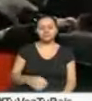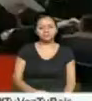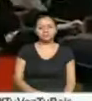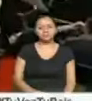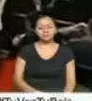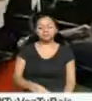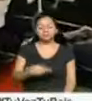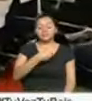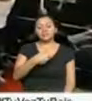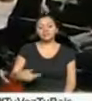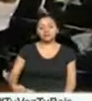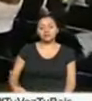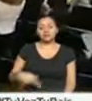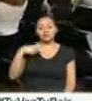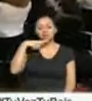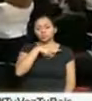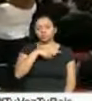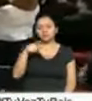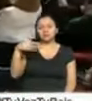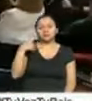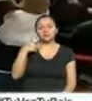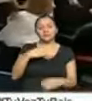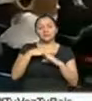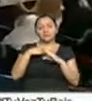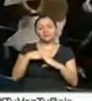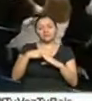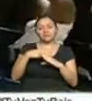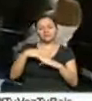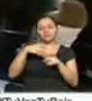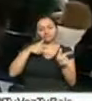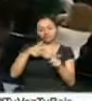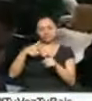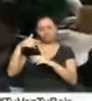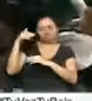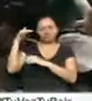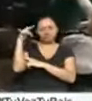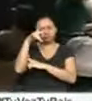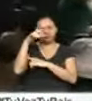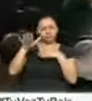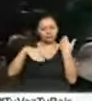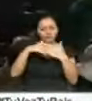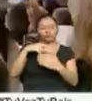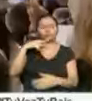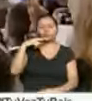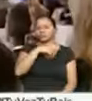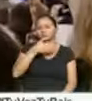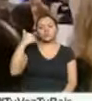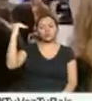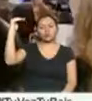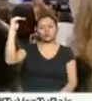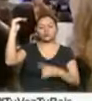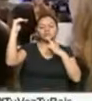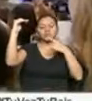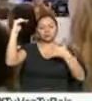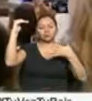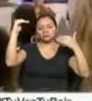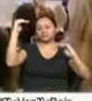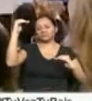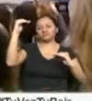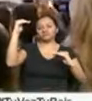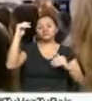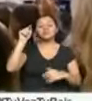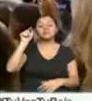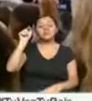Putin asegura que en cuestiones de defensa nuclear, Rusia supera a Estados Unidos. Durante la conferencia anual, el mandatario